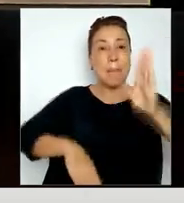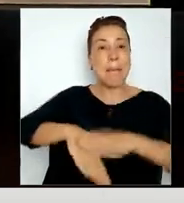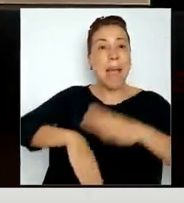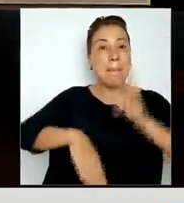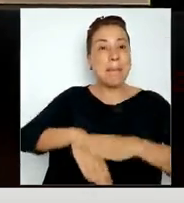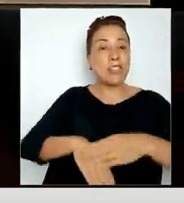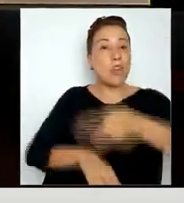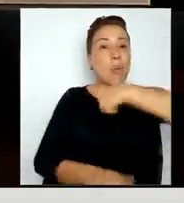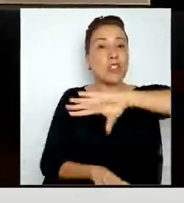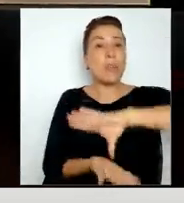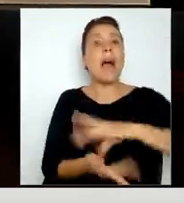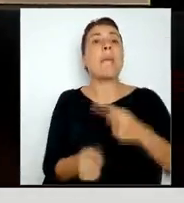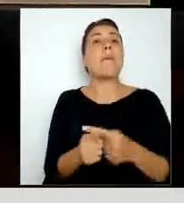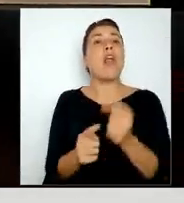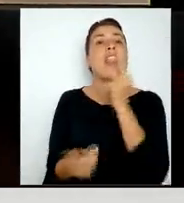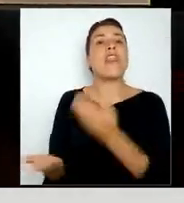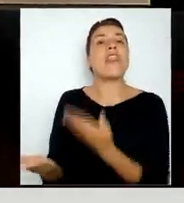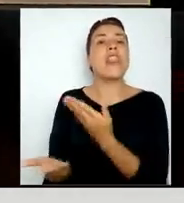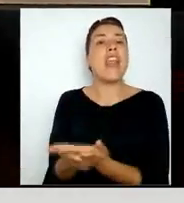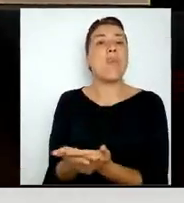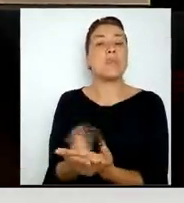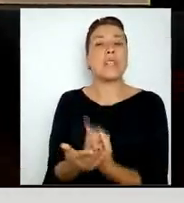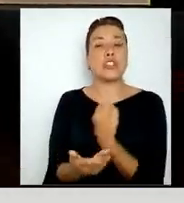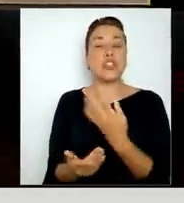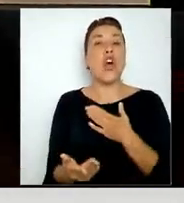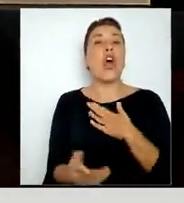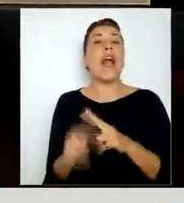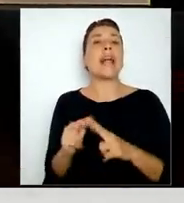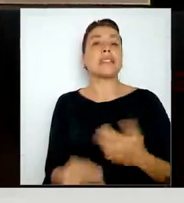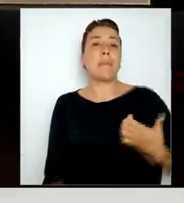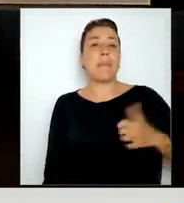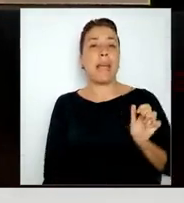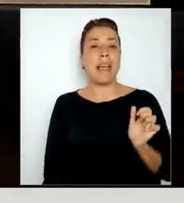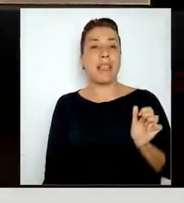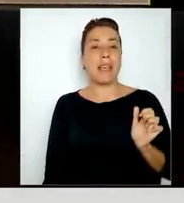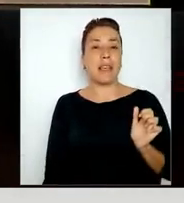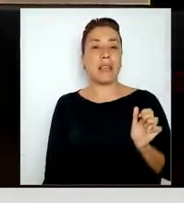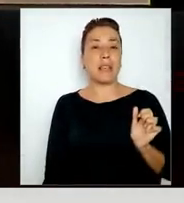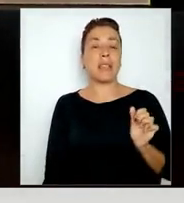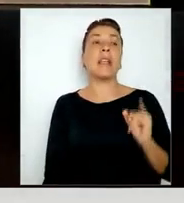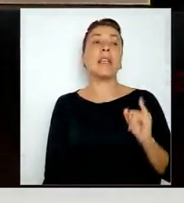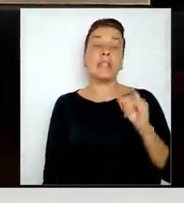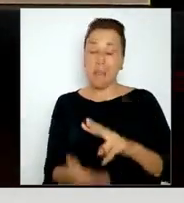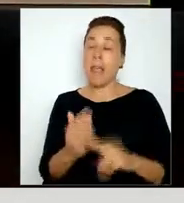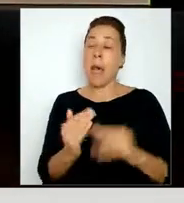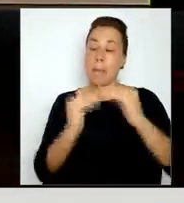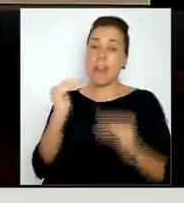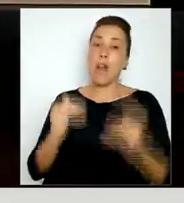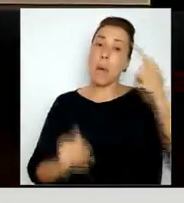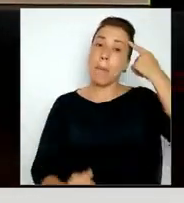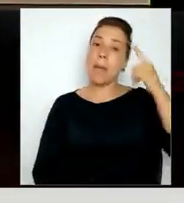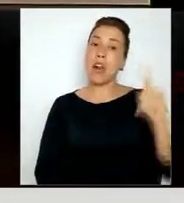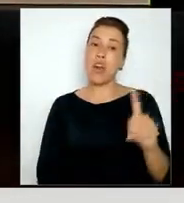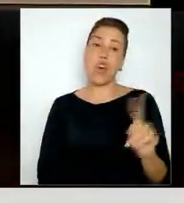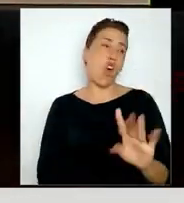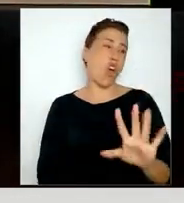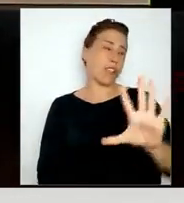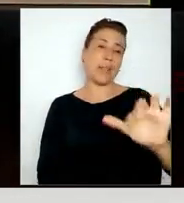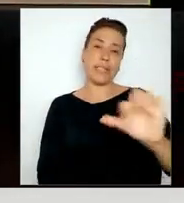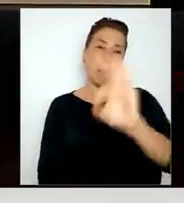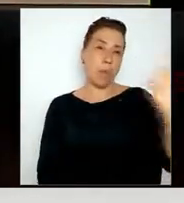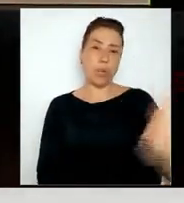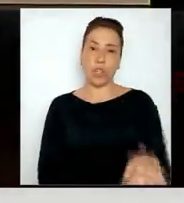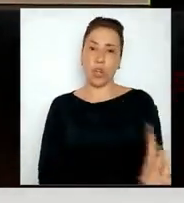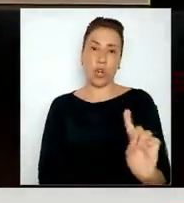de las denuncias y autodenuncias que lleva la pdi Y si bien ha habido un descenso no ha habido un descenso un 56% que además hoy día